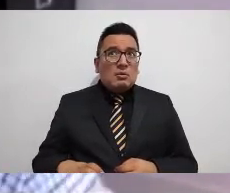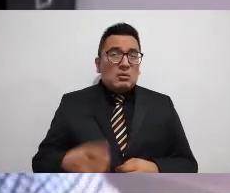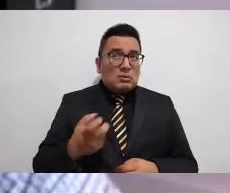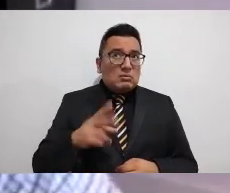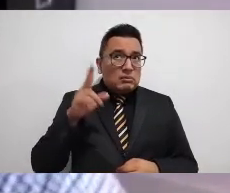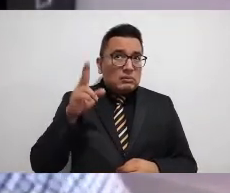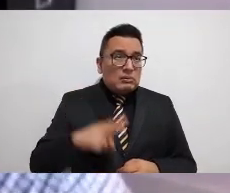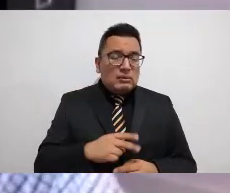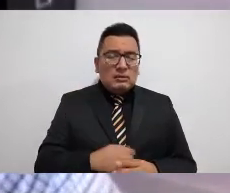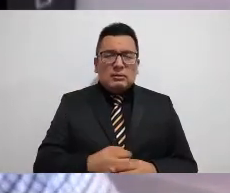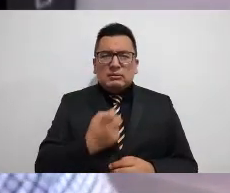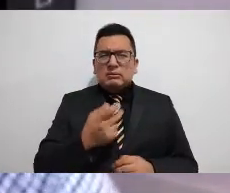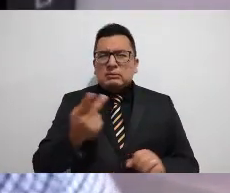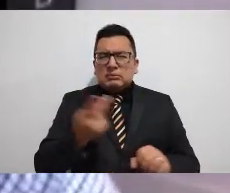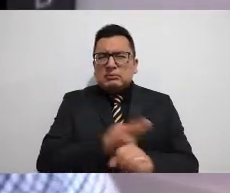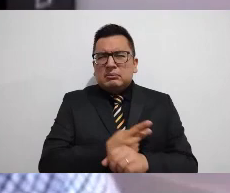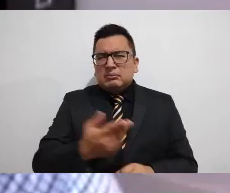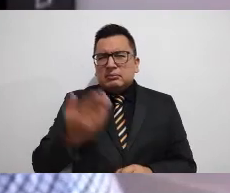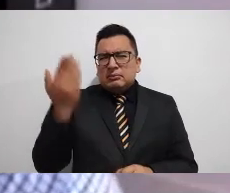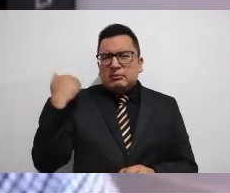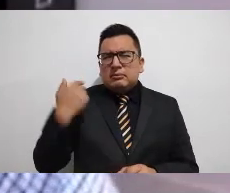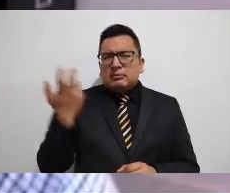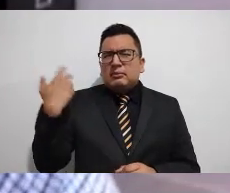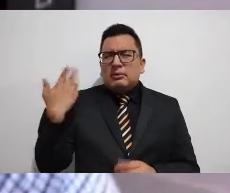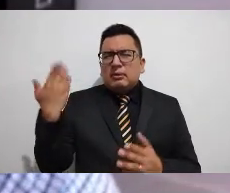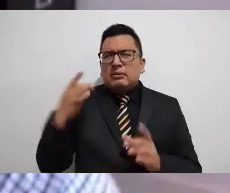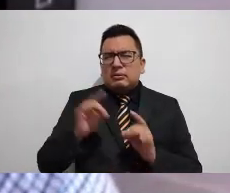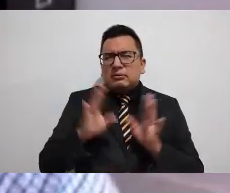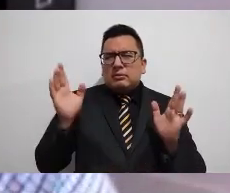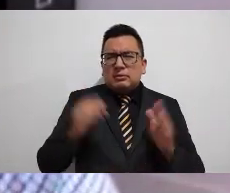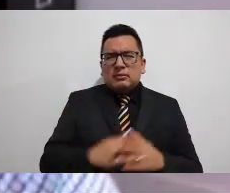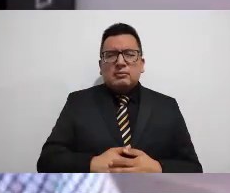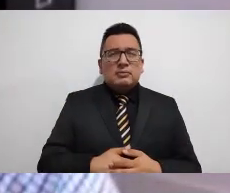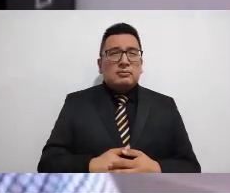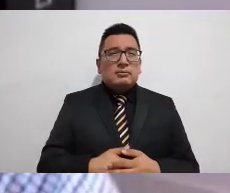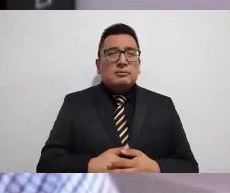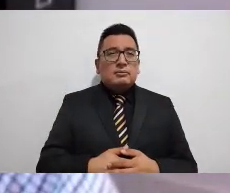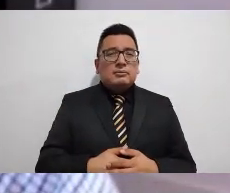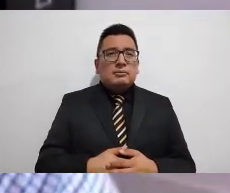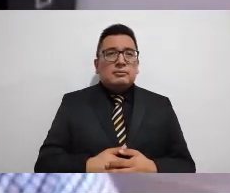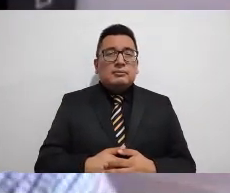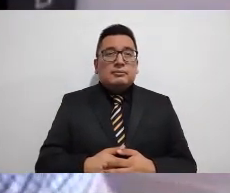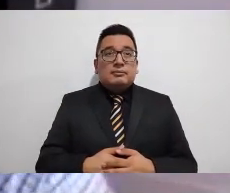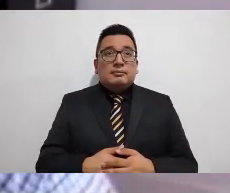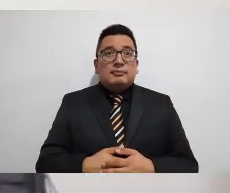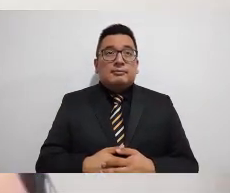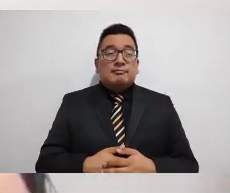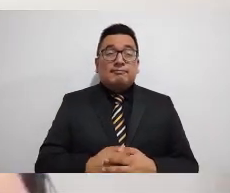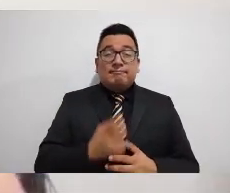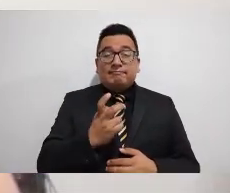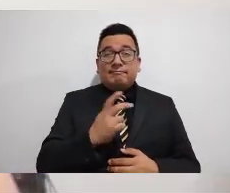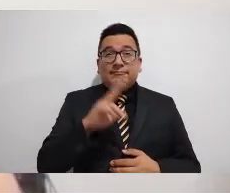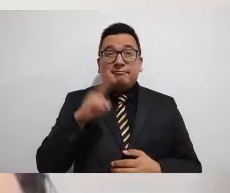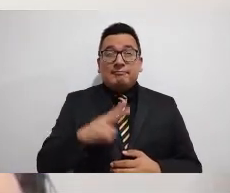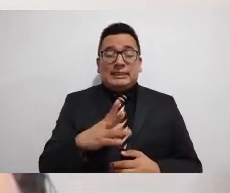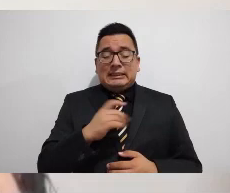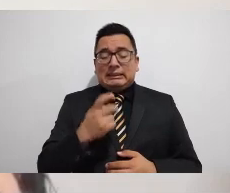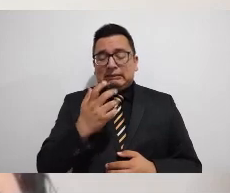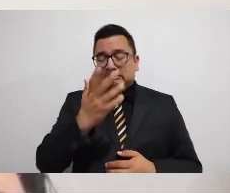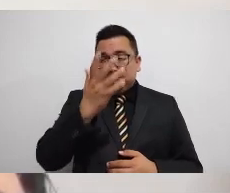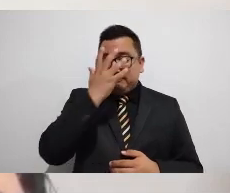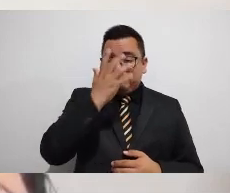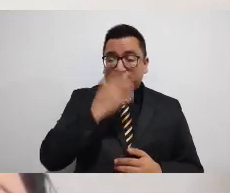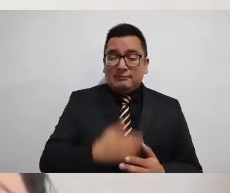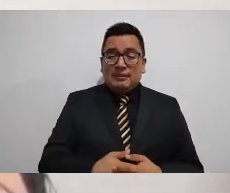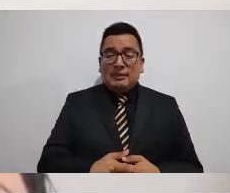con posibilidad. ¿Qué sucedió con ese famoso caso? Único, yo creo, en el mundo, hasta ahorita. Sí, el caso